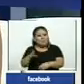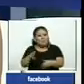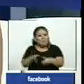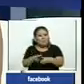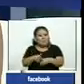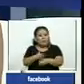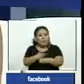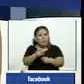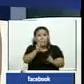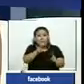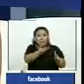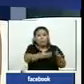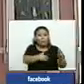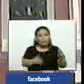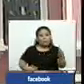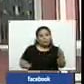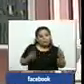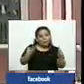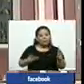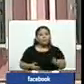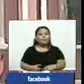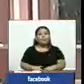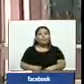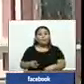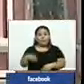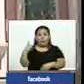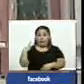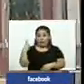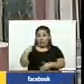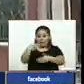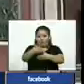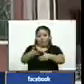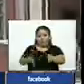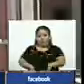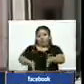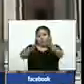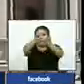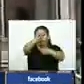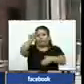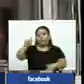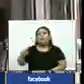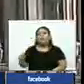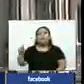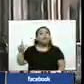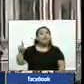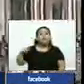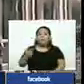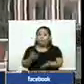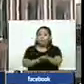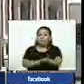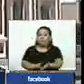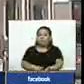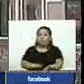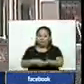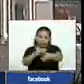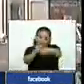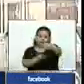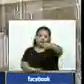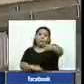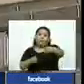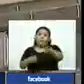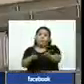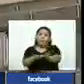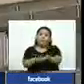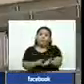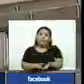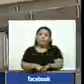presidencia a Jimmy Morales. El director del Registro de Ciudadanos, Leopoldo Guerra, confirmó la resolución emitida por el Registro de Ciudadanos